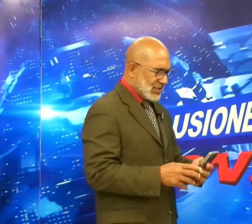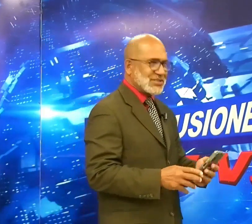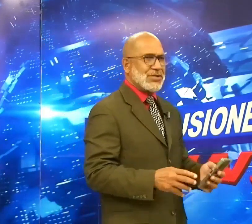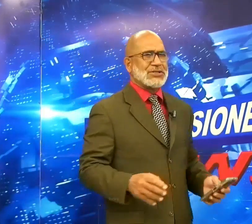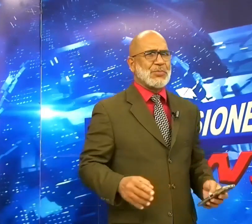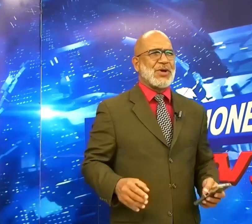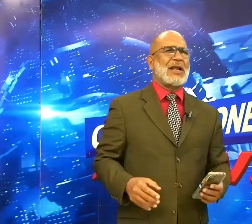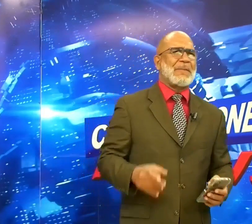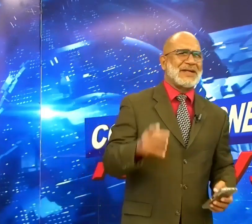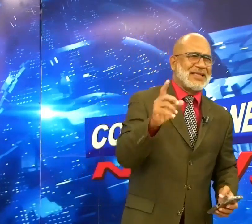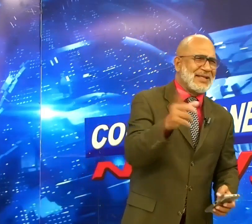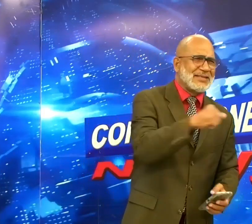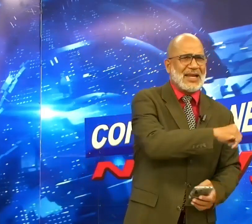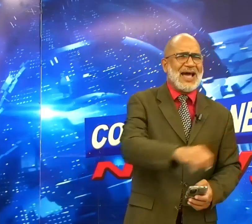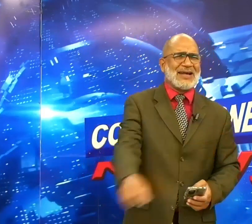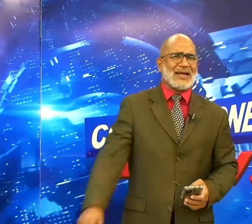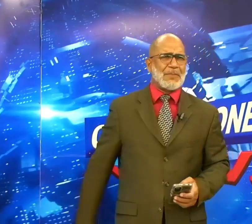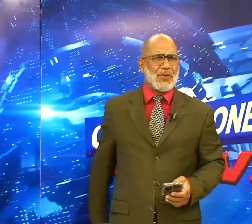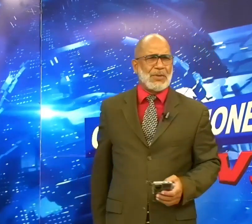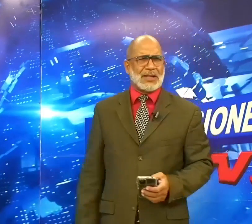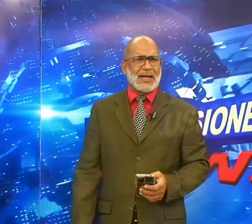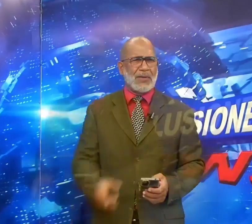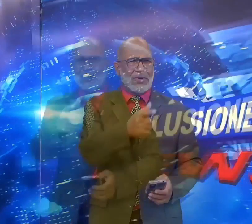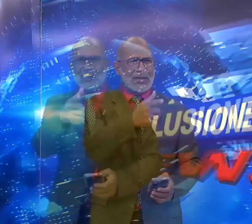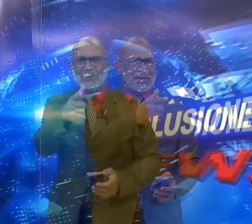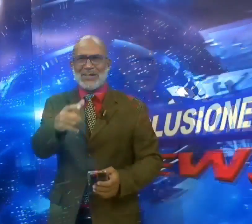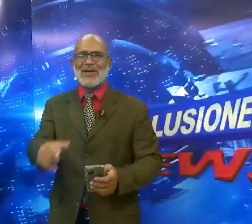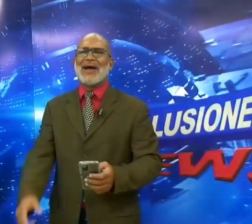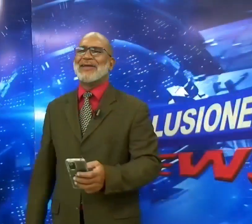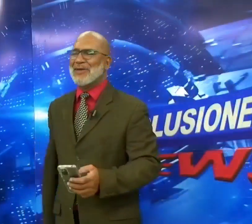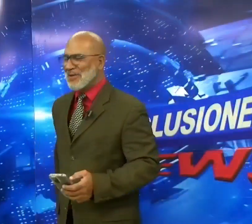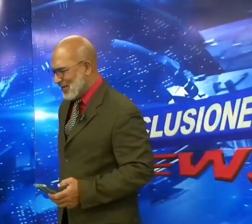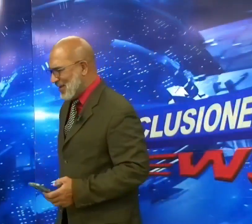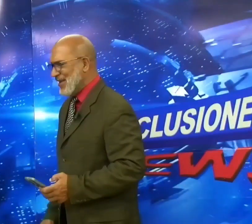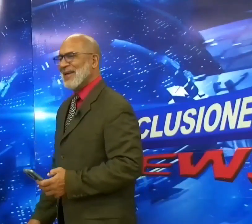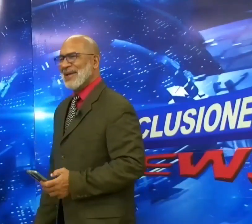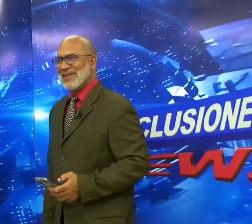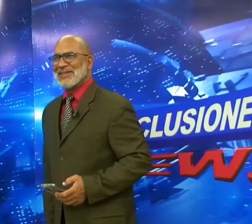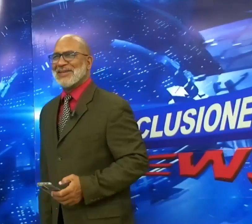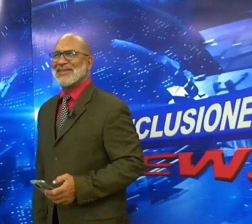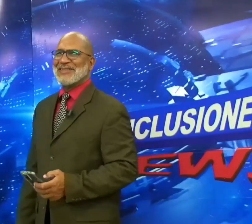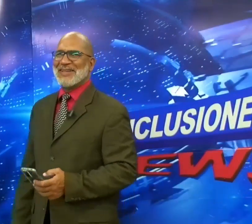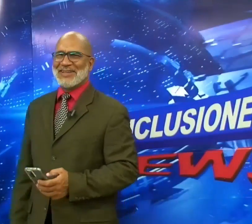Conclusiones News, pues el presidente de la República, no, porque